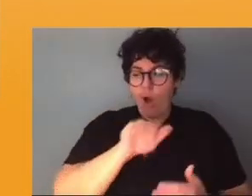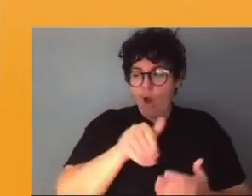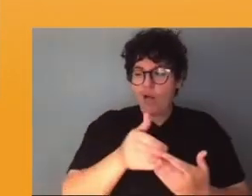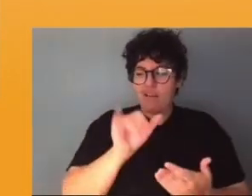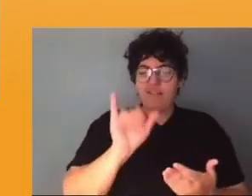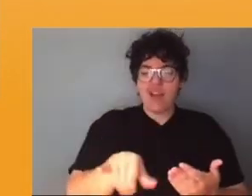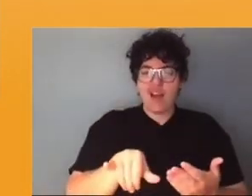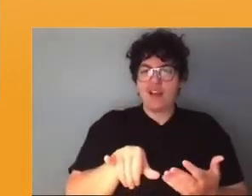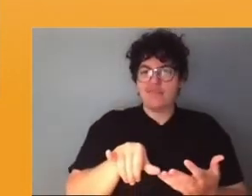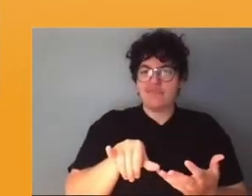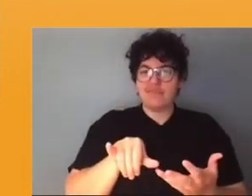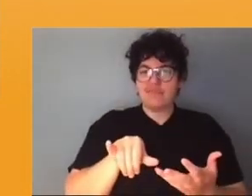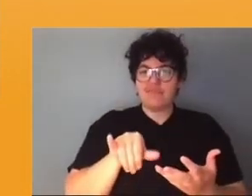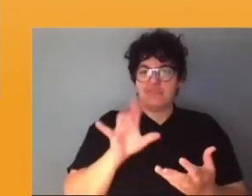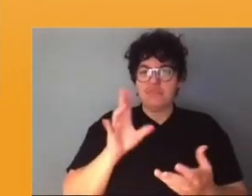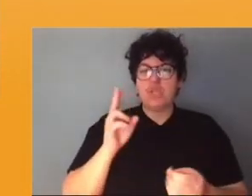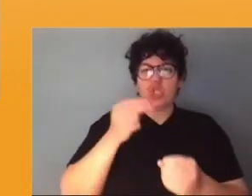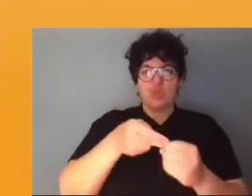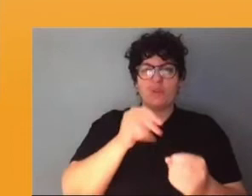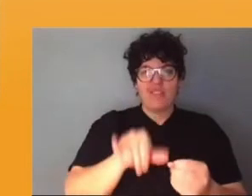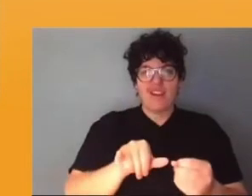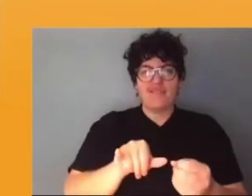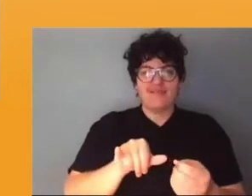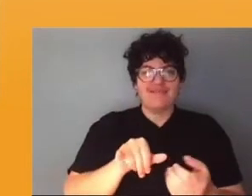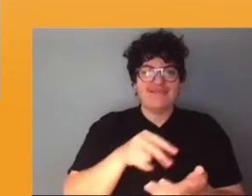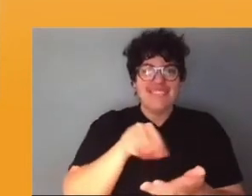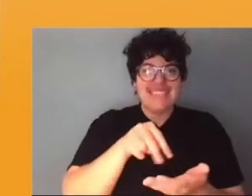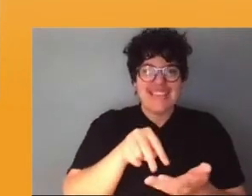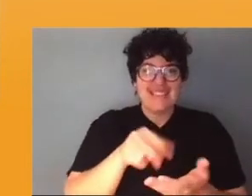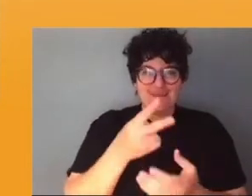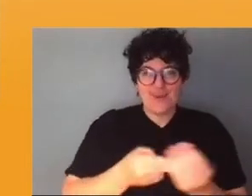a más grande escala de lo que es la danza.